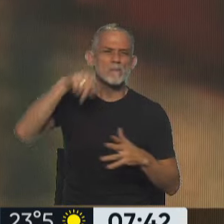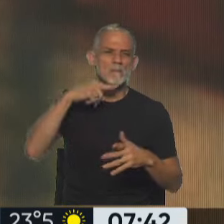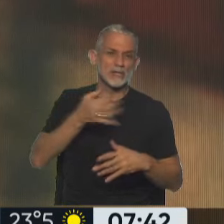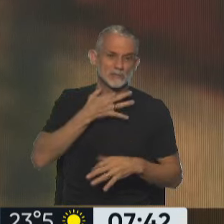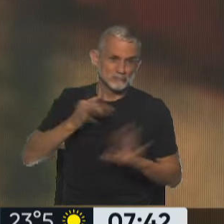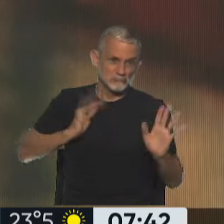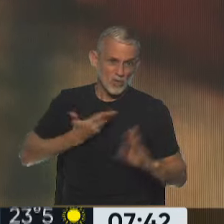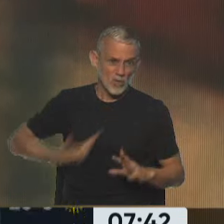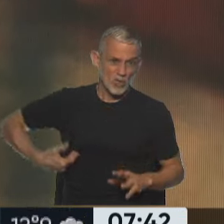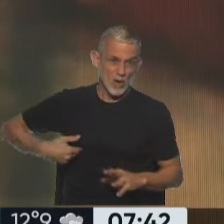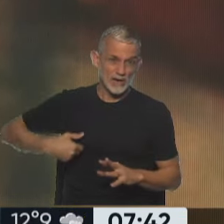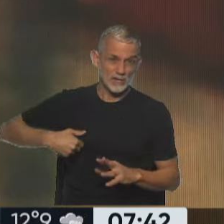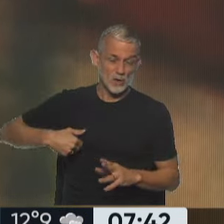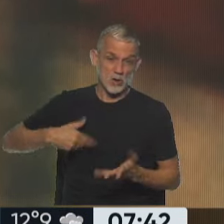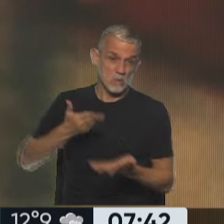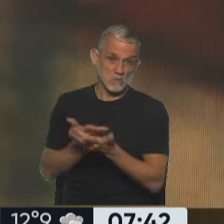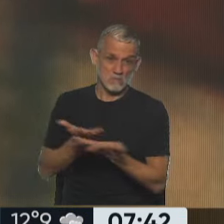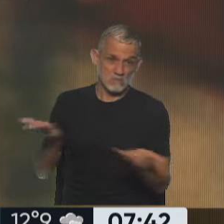el propietario.